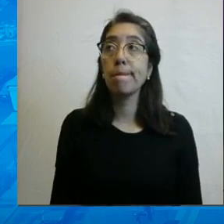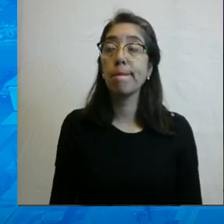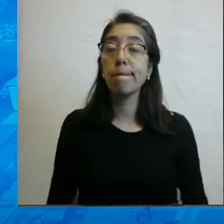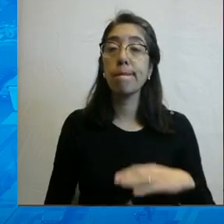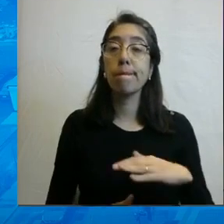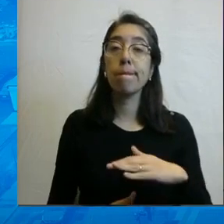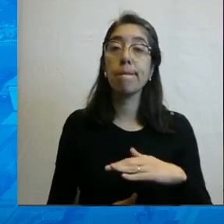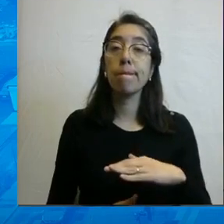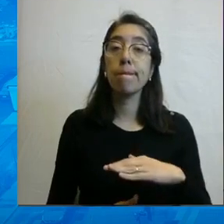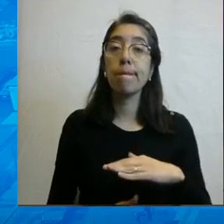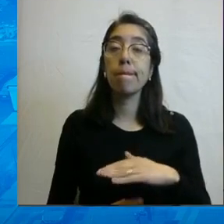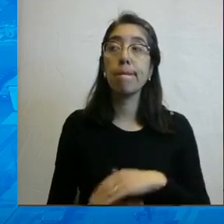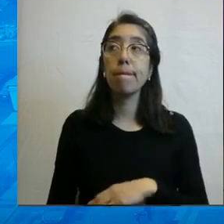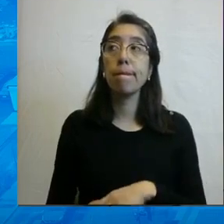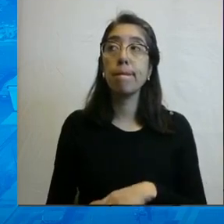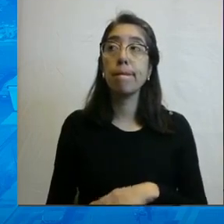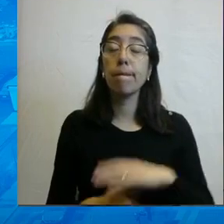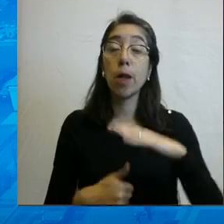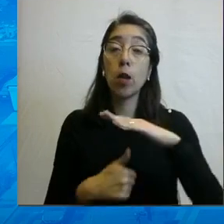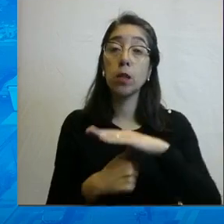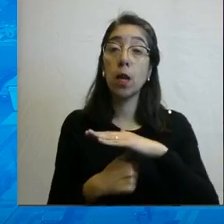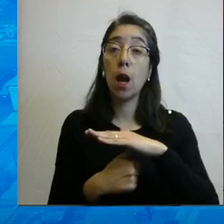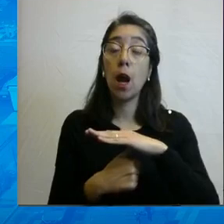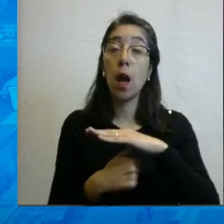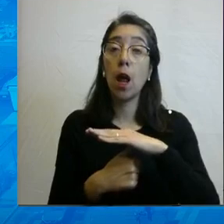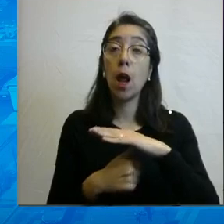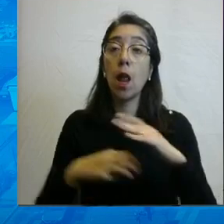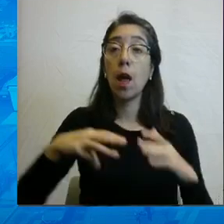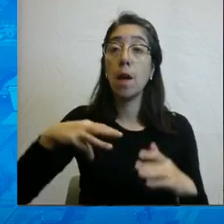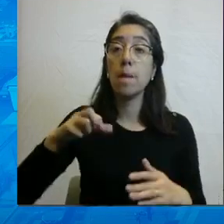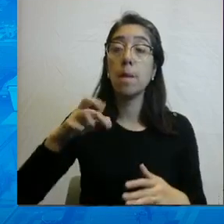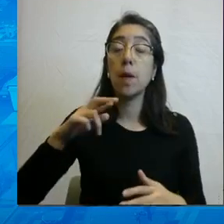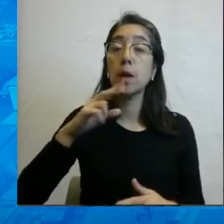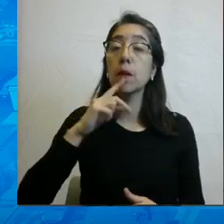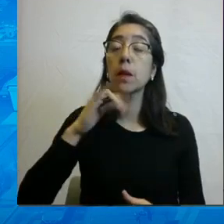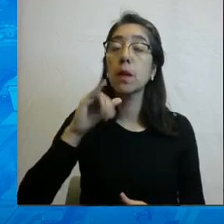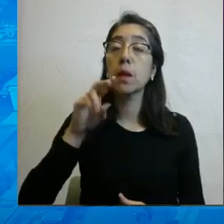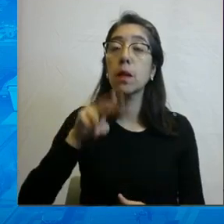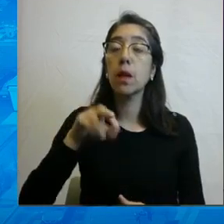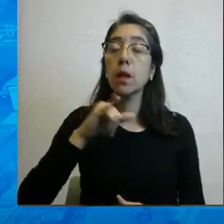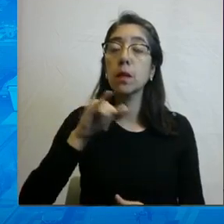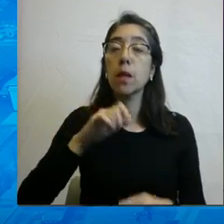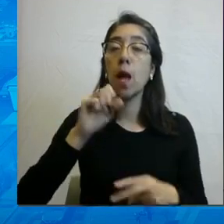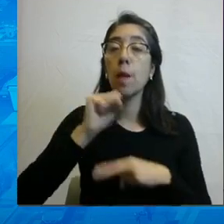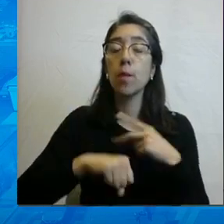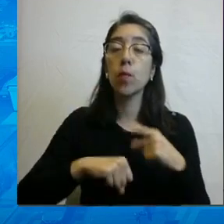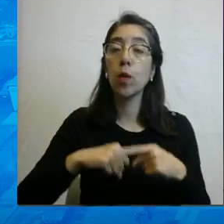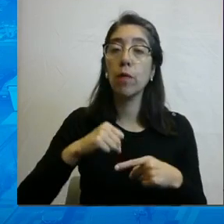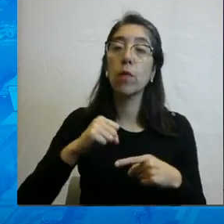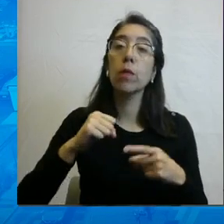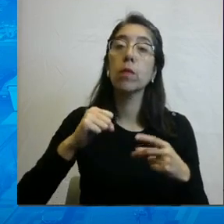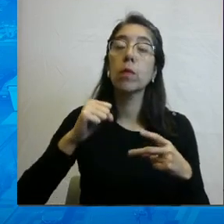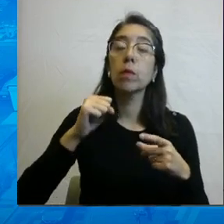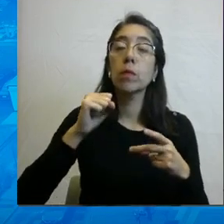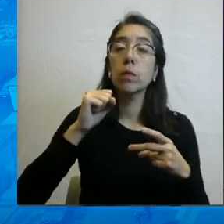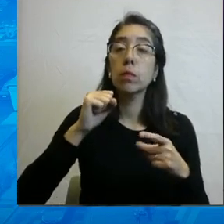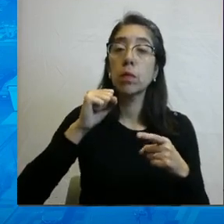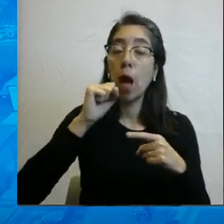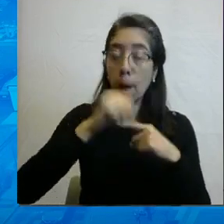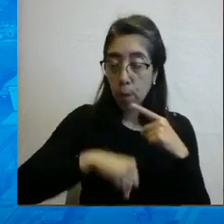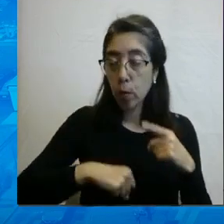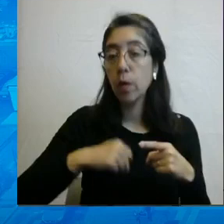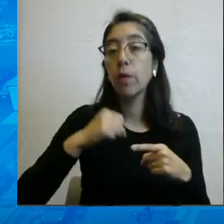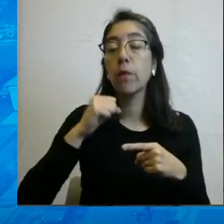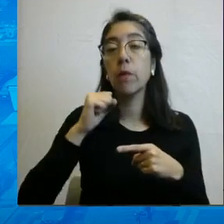Procedemos entonces a la votación. Martínez. Apruebo. Domínguez. Apruebo. Alarcón. Apruebo. Enríquez.